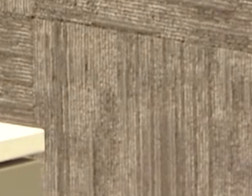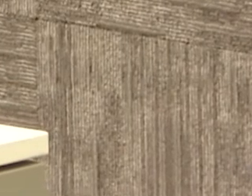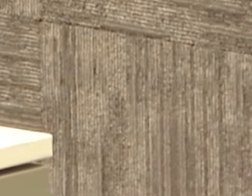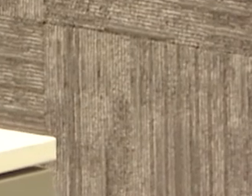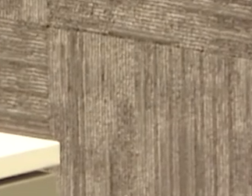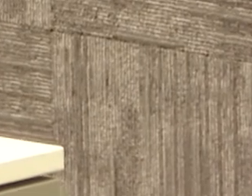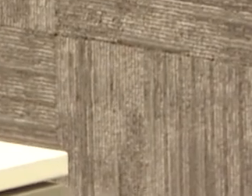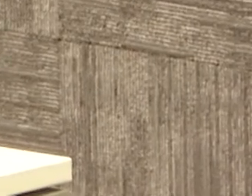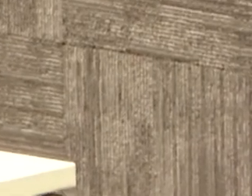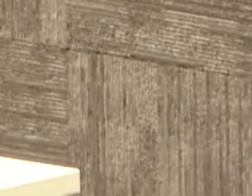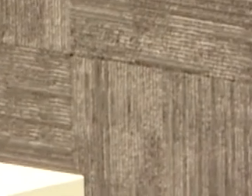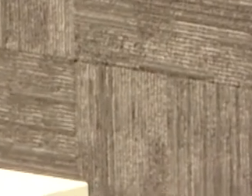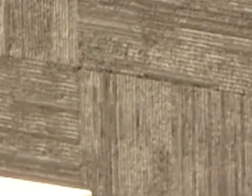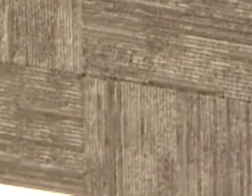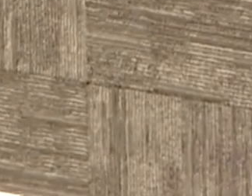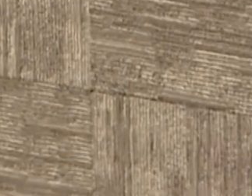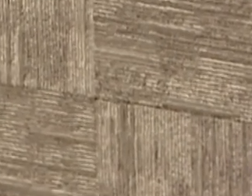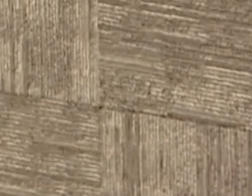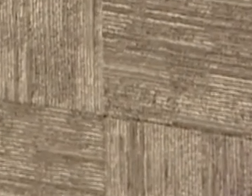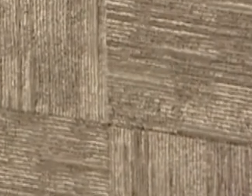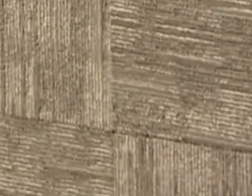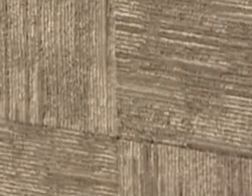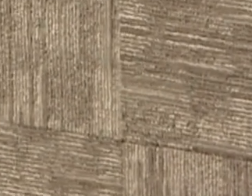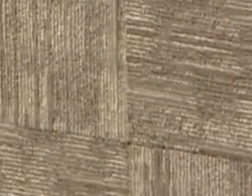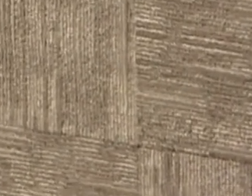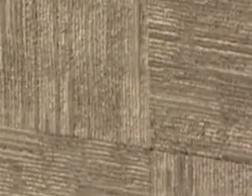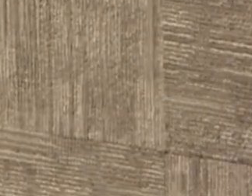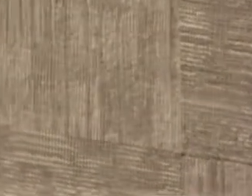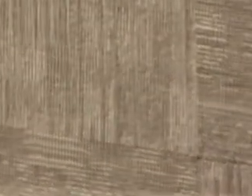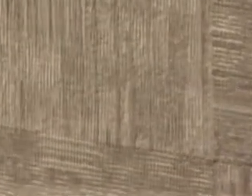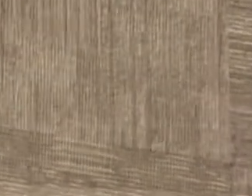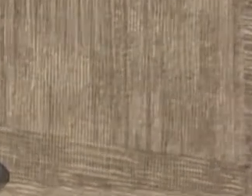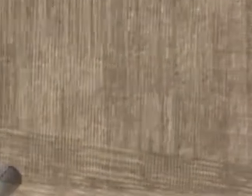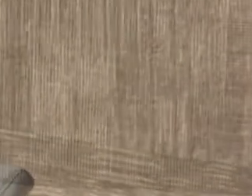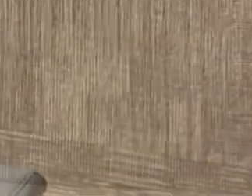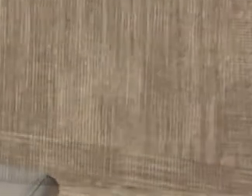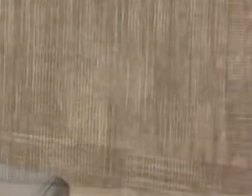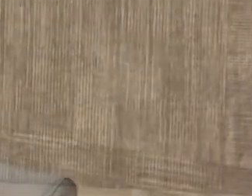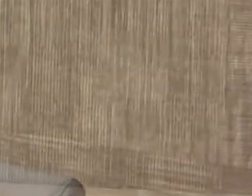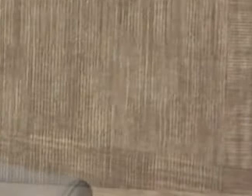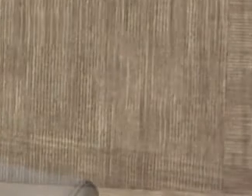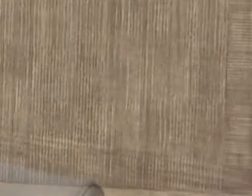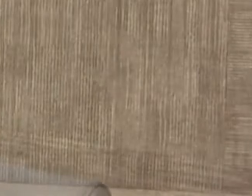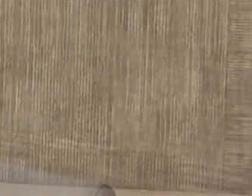y tú contestando, quizás, quizás, quizás.